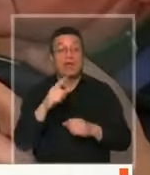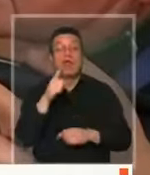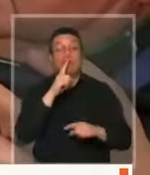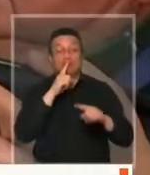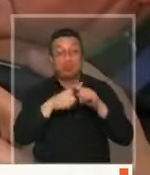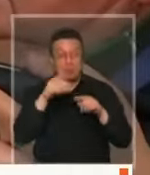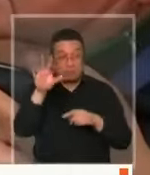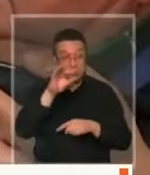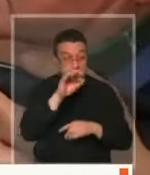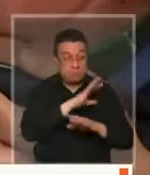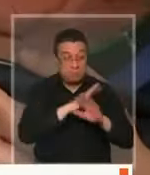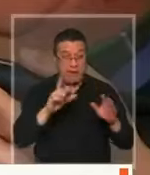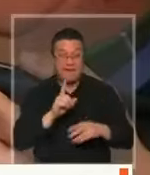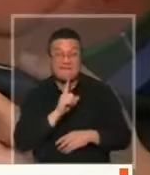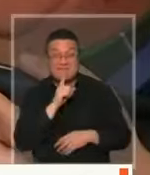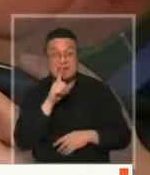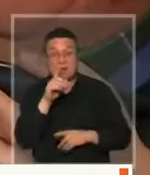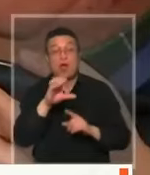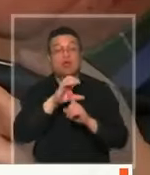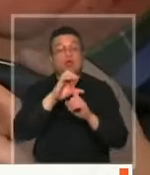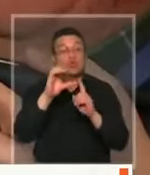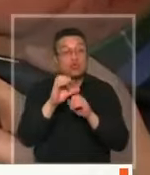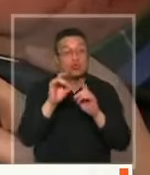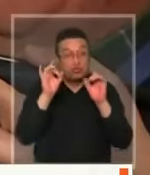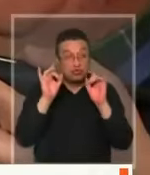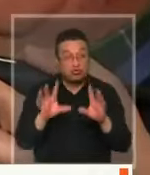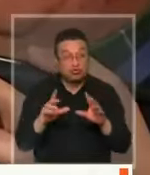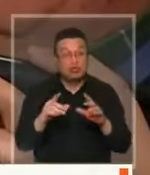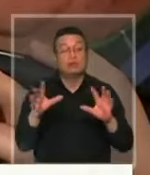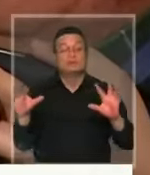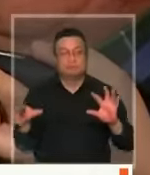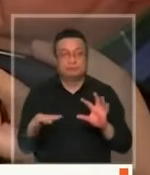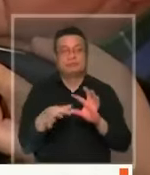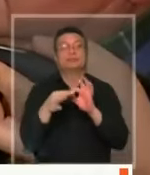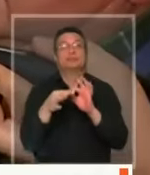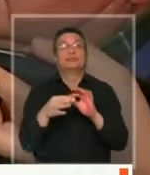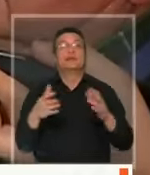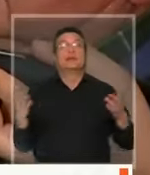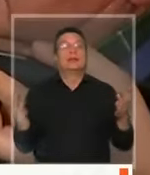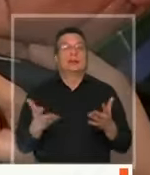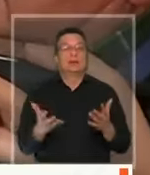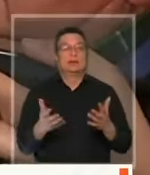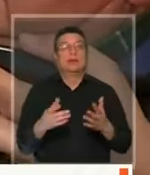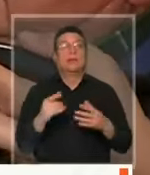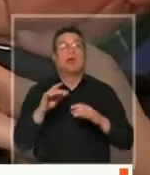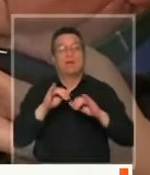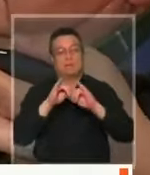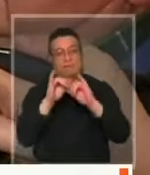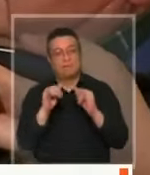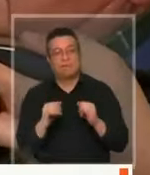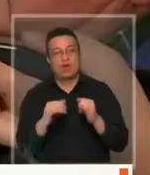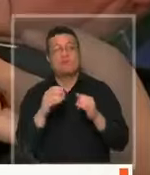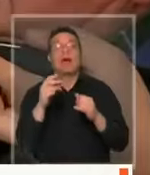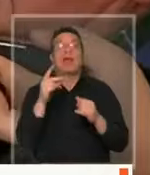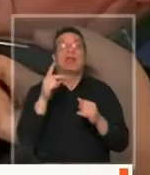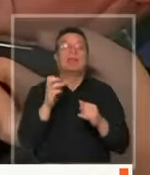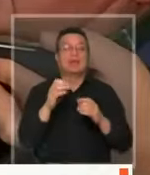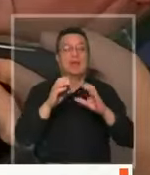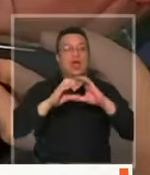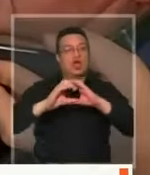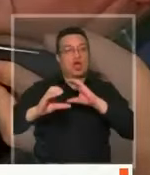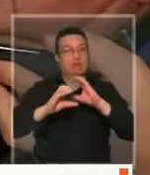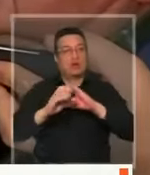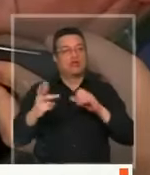más sofisticado, pero es esa cultura vinculada a mecanismos de comunicaciones